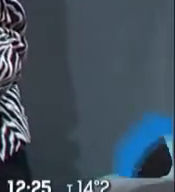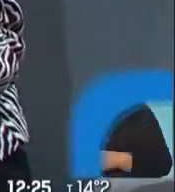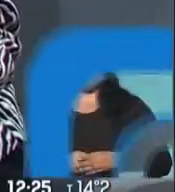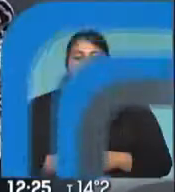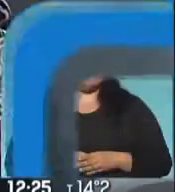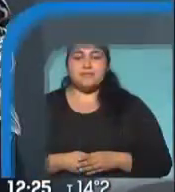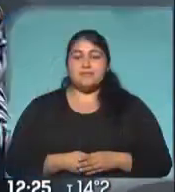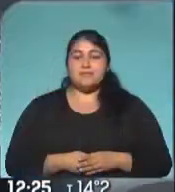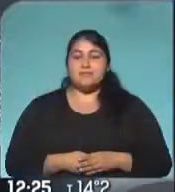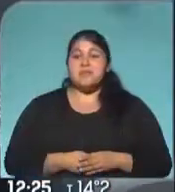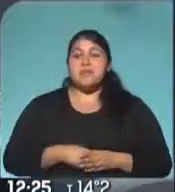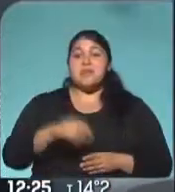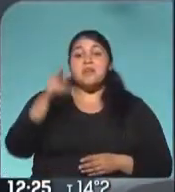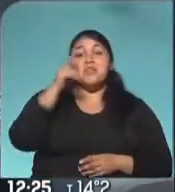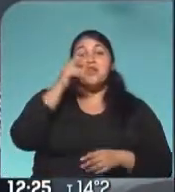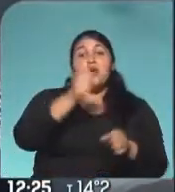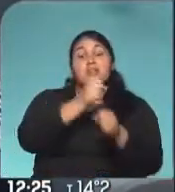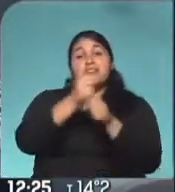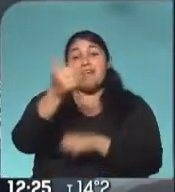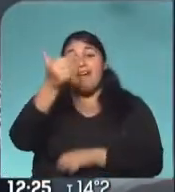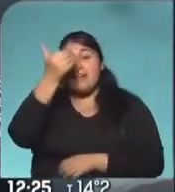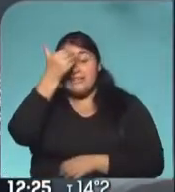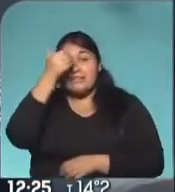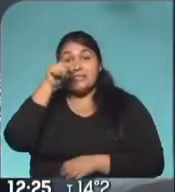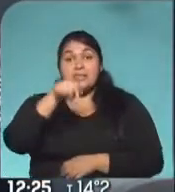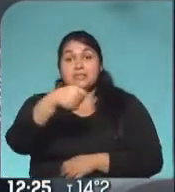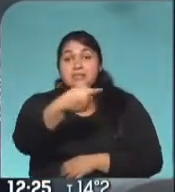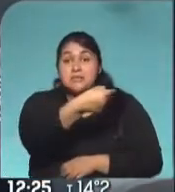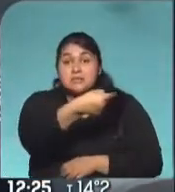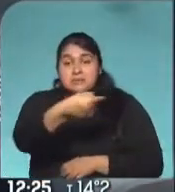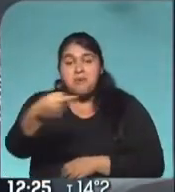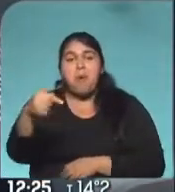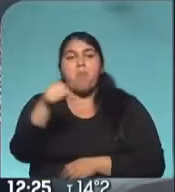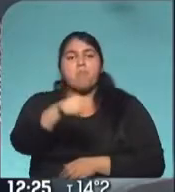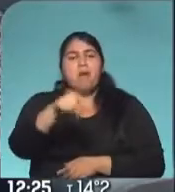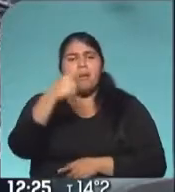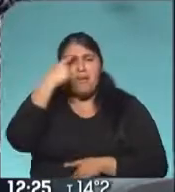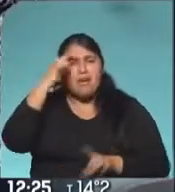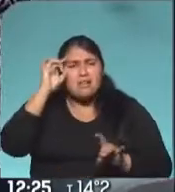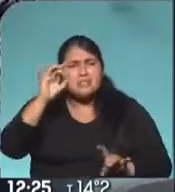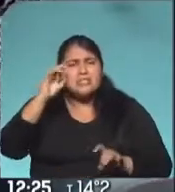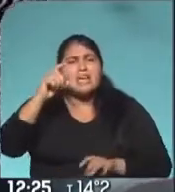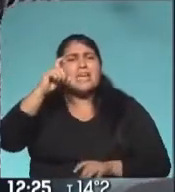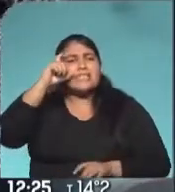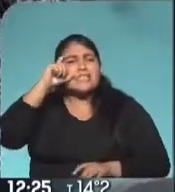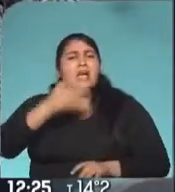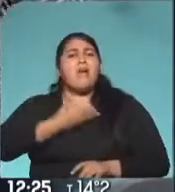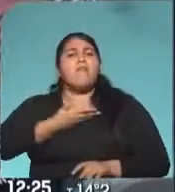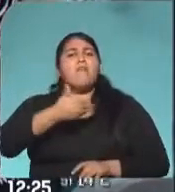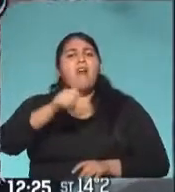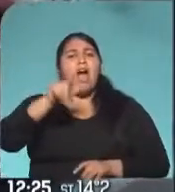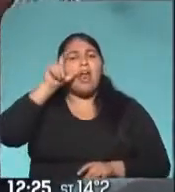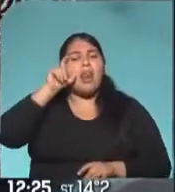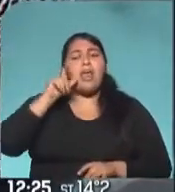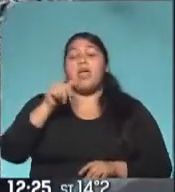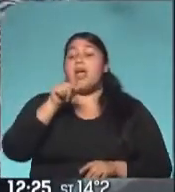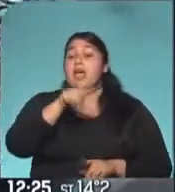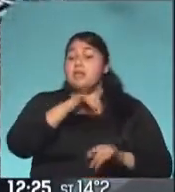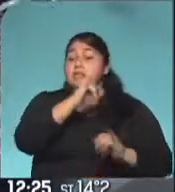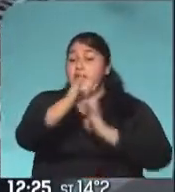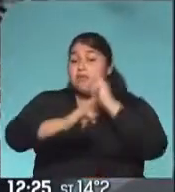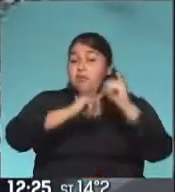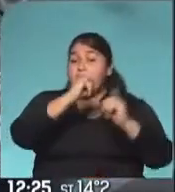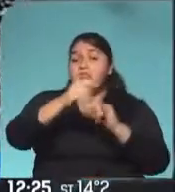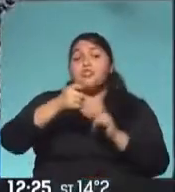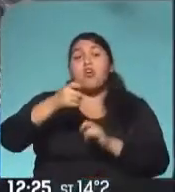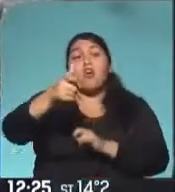pero del 8 al 15 de septiembre se lleva a cabo la semana de la cefalea por eso vamos a hablar de ello porque hay una información que indica que el 53 por ciento